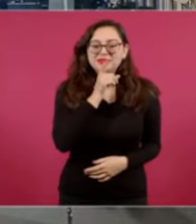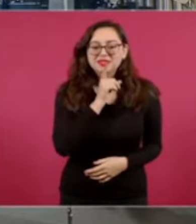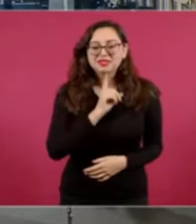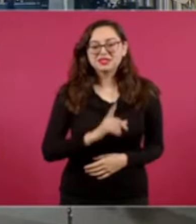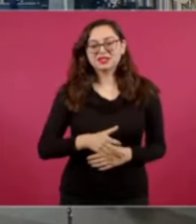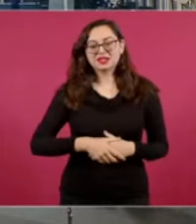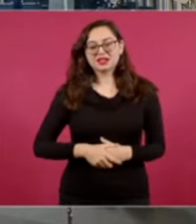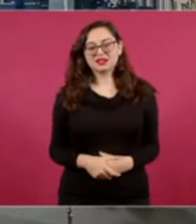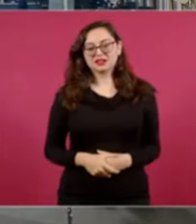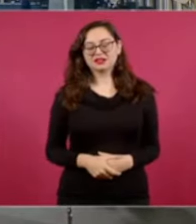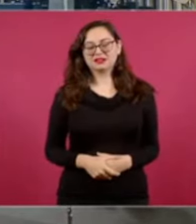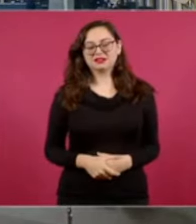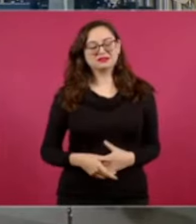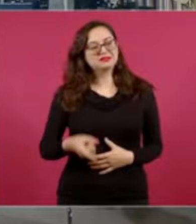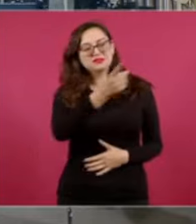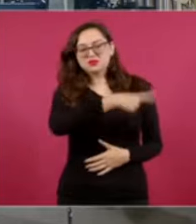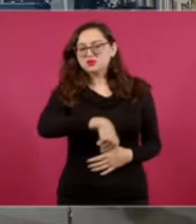sin escrúpulos